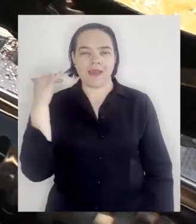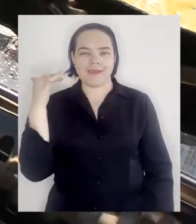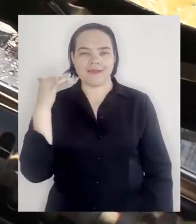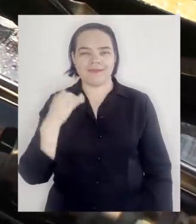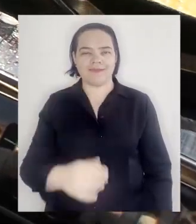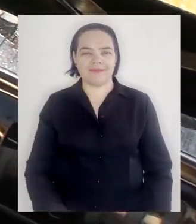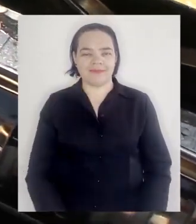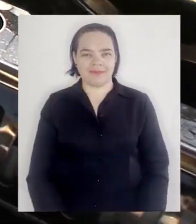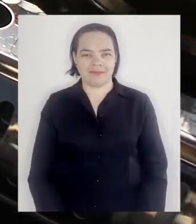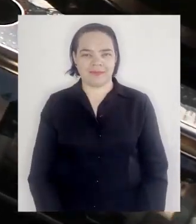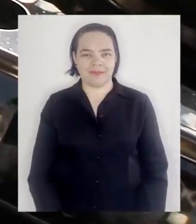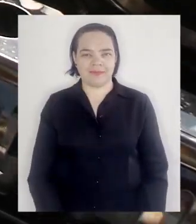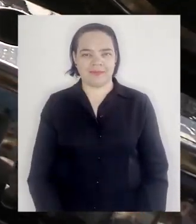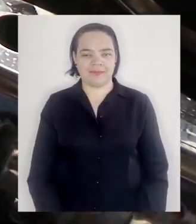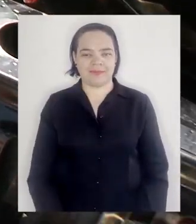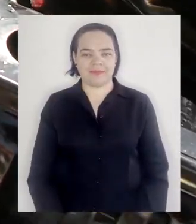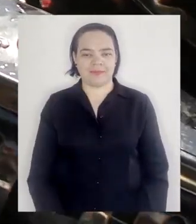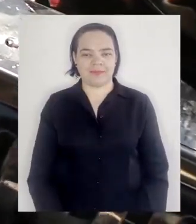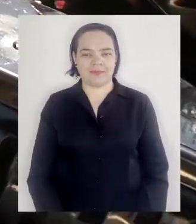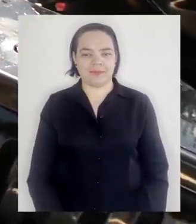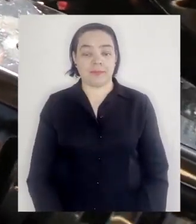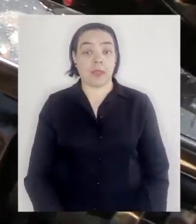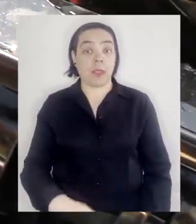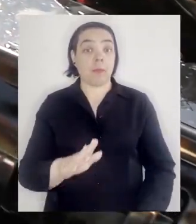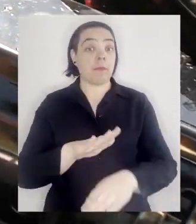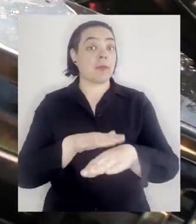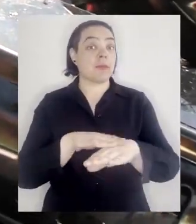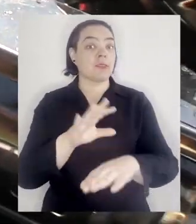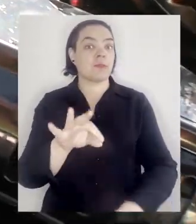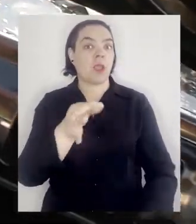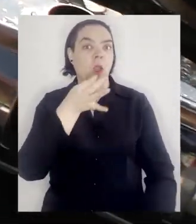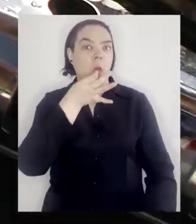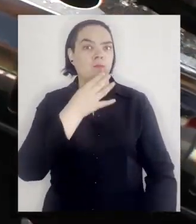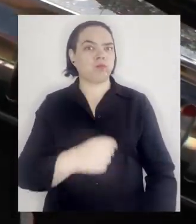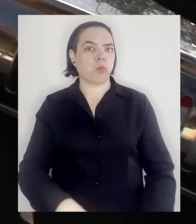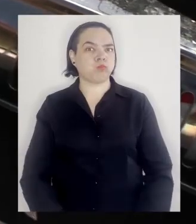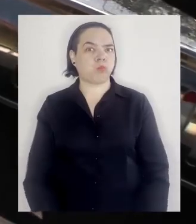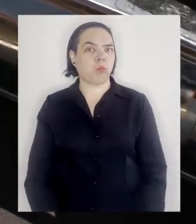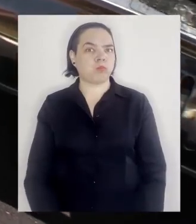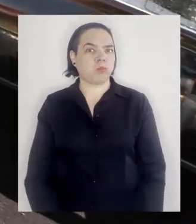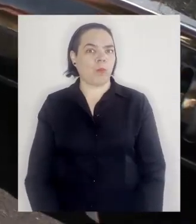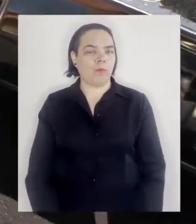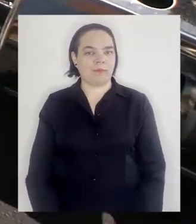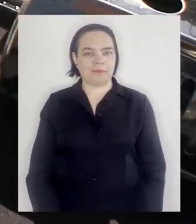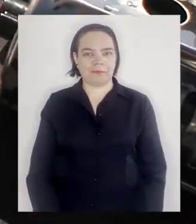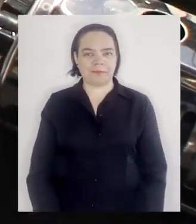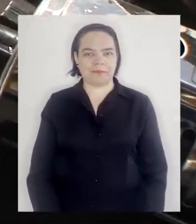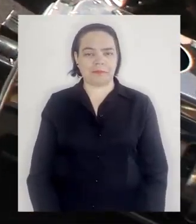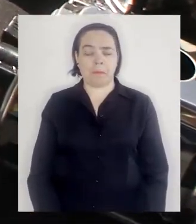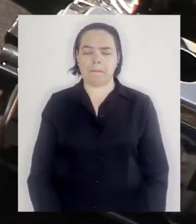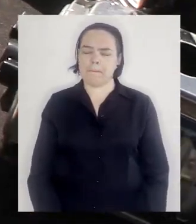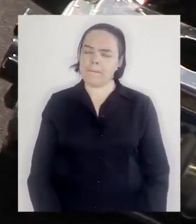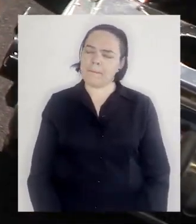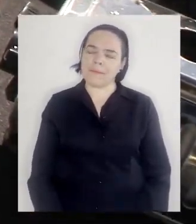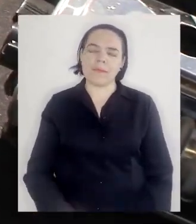El panqueque. A ver, déjame ver si está lista la masa, permiso. La panqueque con los niños,